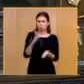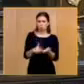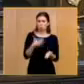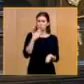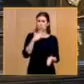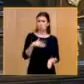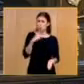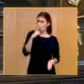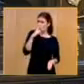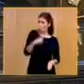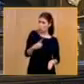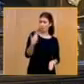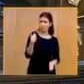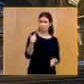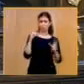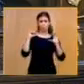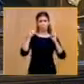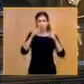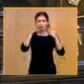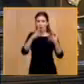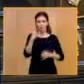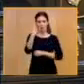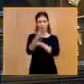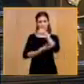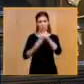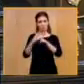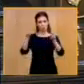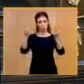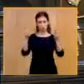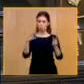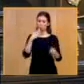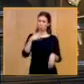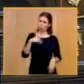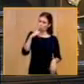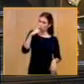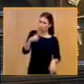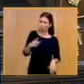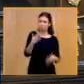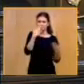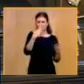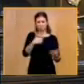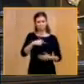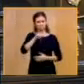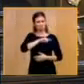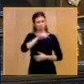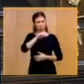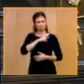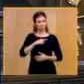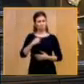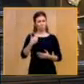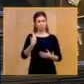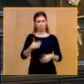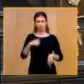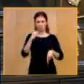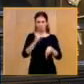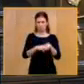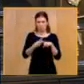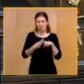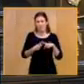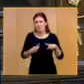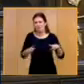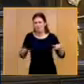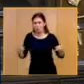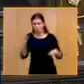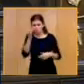desde el inicio de la presente legislatura y sin embargo la percepción es la de haber transcurrido un tiempo mucho más largo.